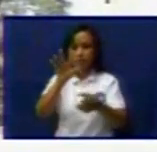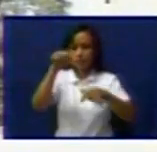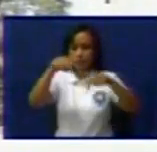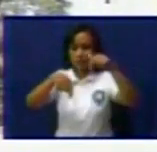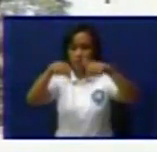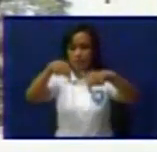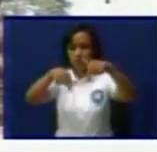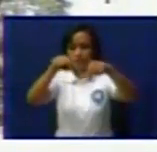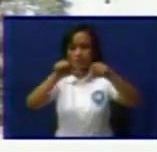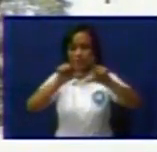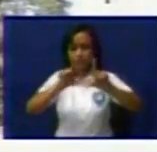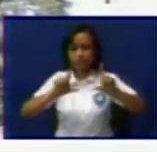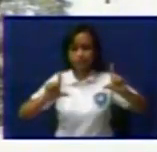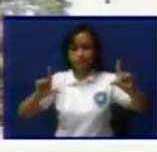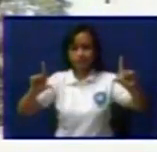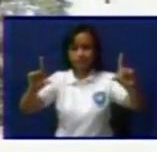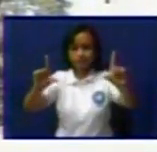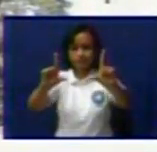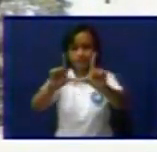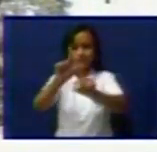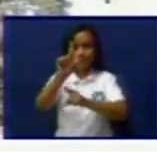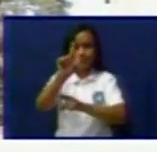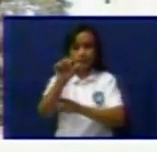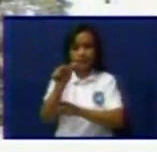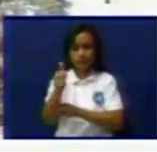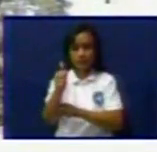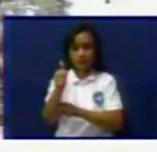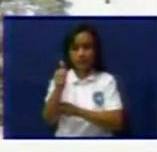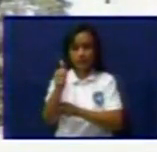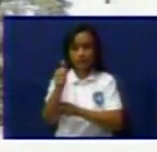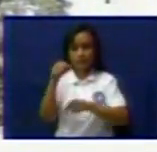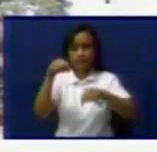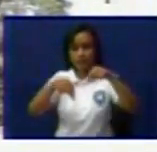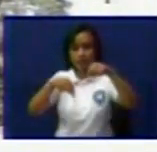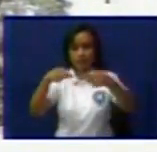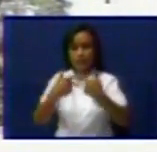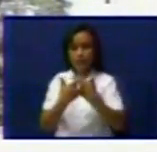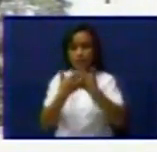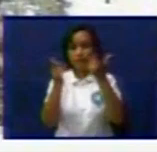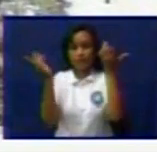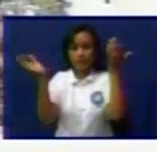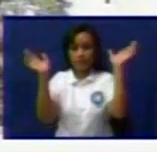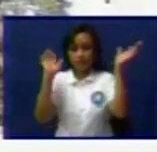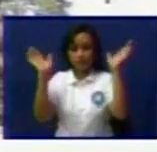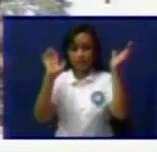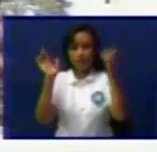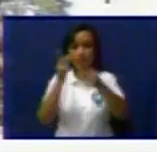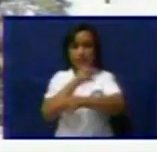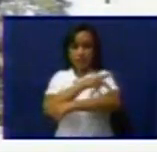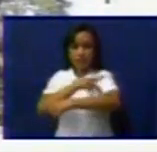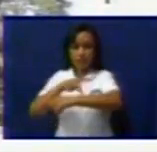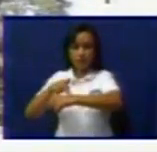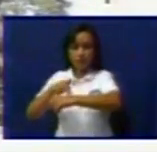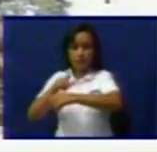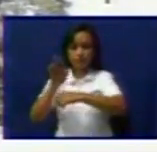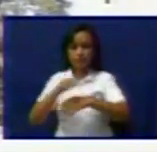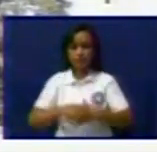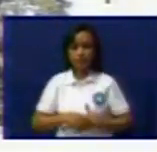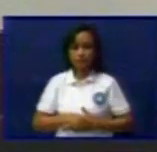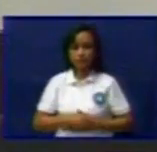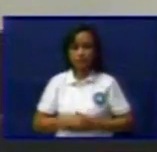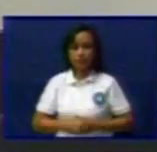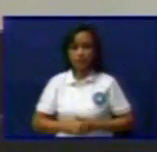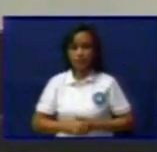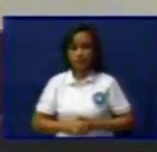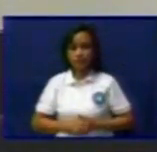2.5 kilómetros cuadrados. Está a 16 kilómetros de la zona de libre comercio y el puerto.